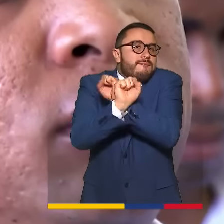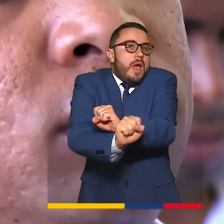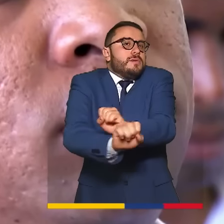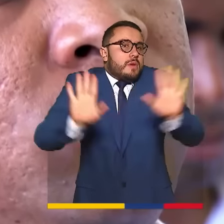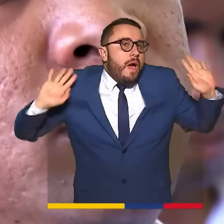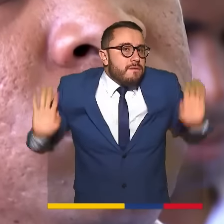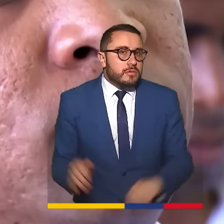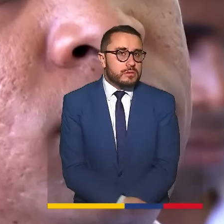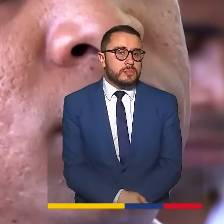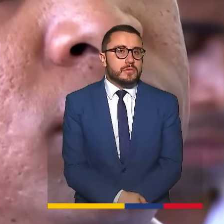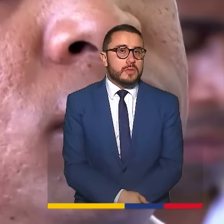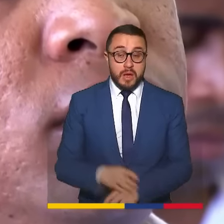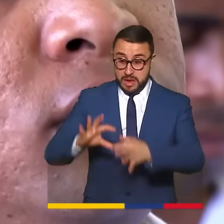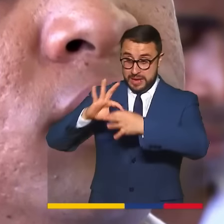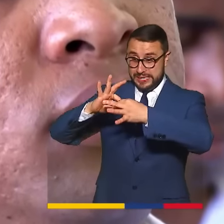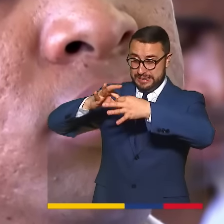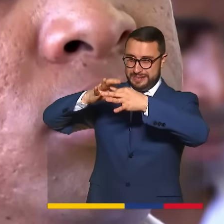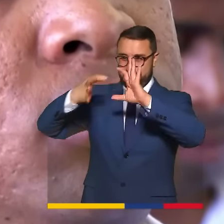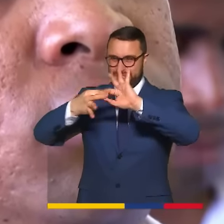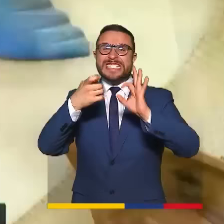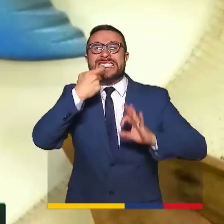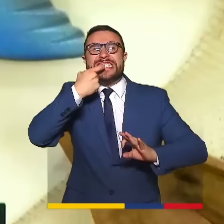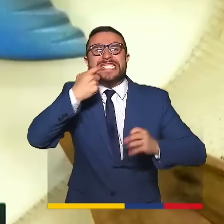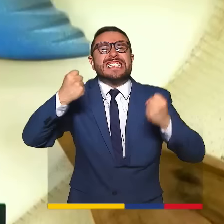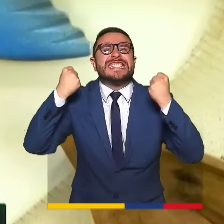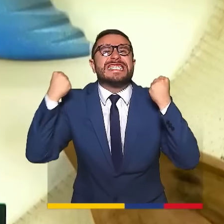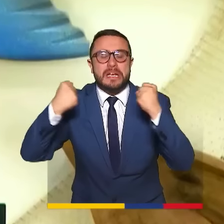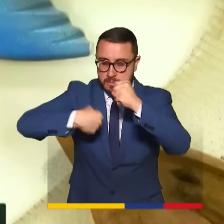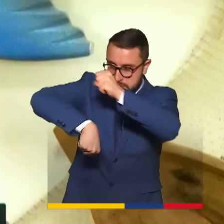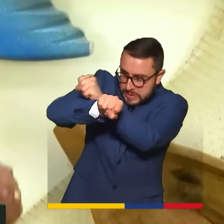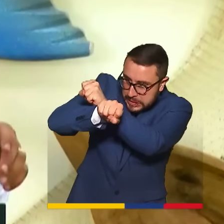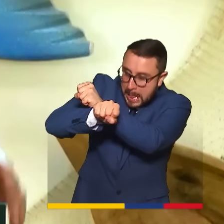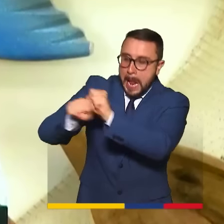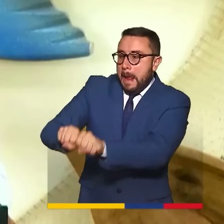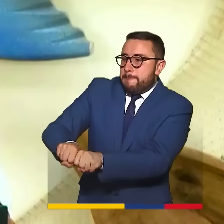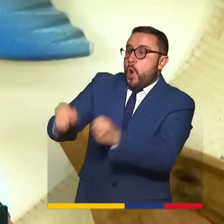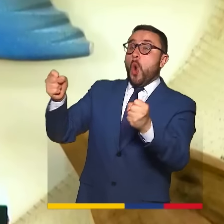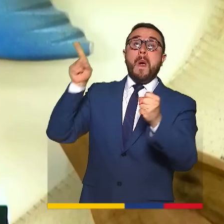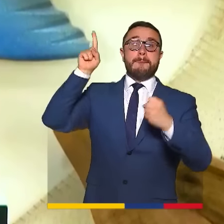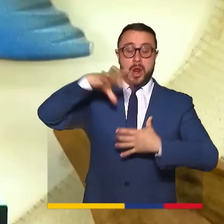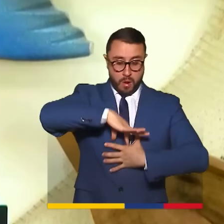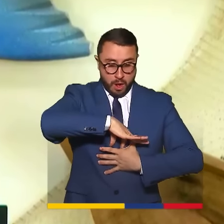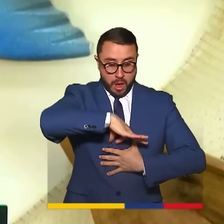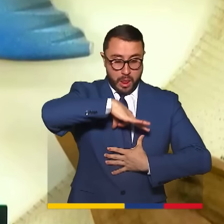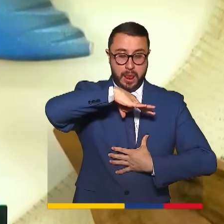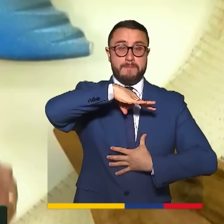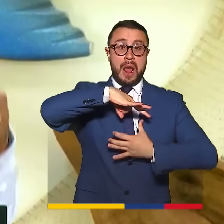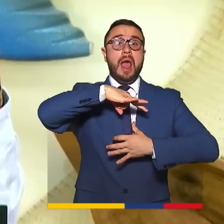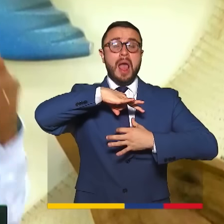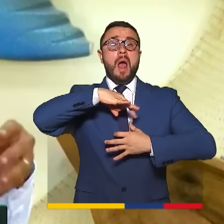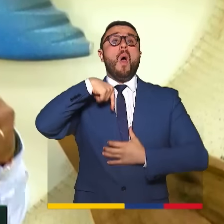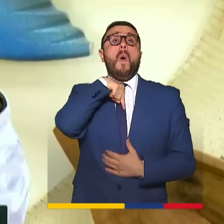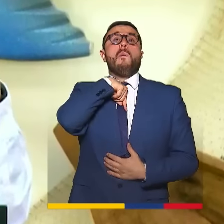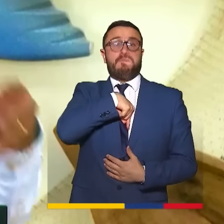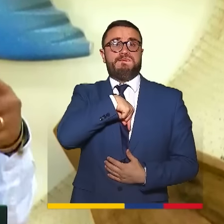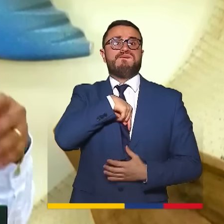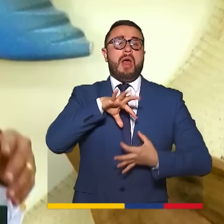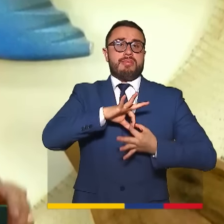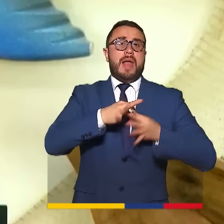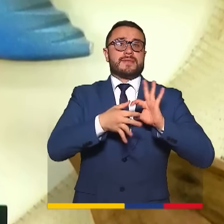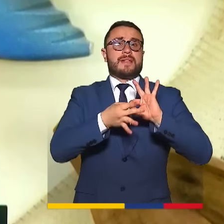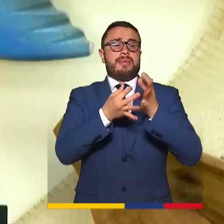Las cadenas físicas se rompieron, pero quedaron las cadenas del alma, construidas una y